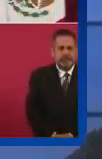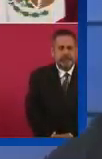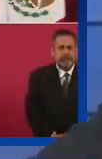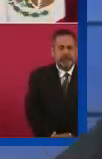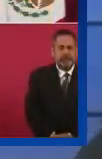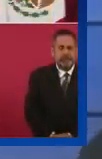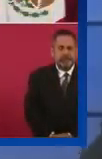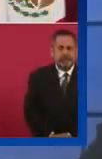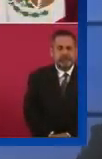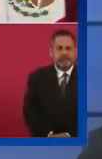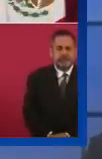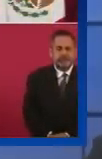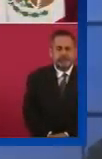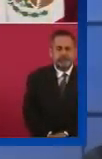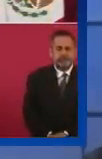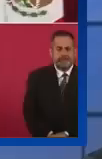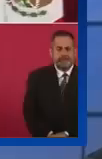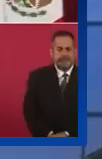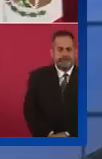Aquí lo importante es